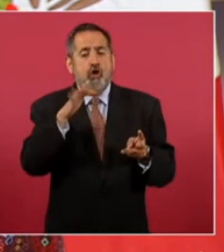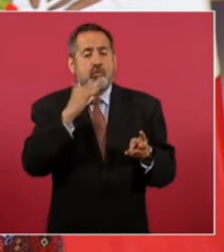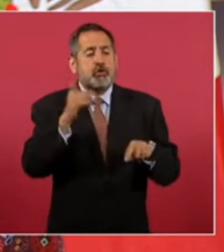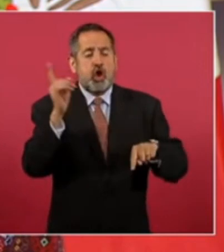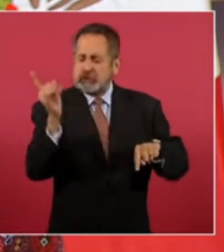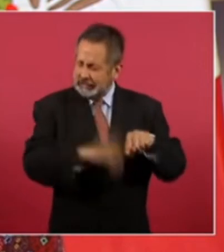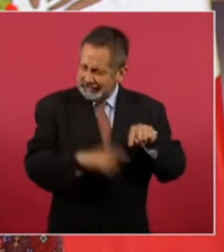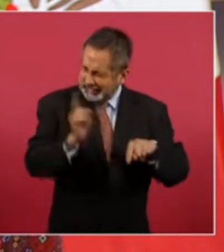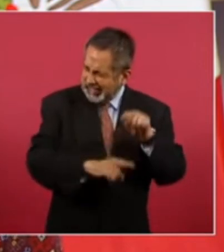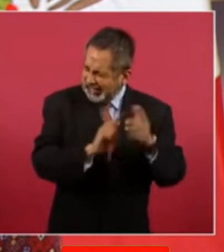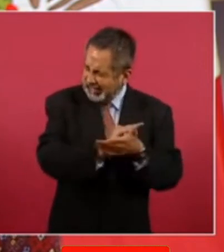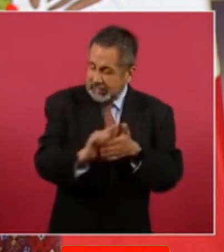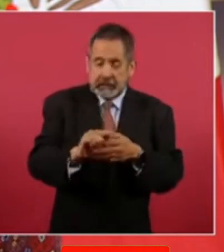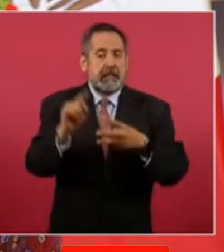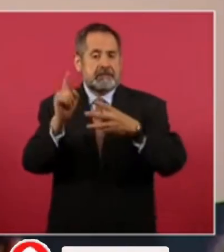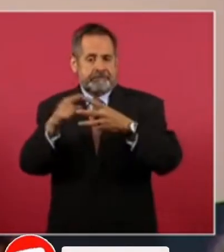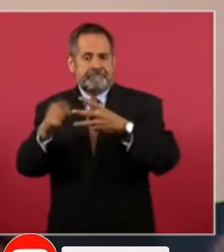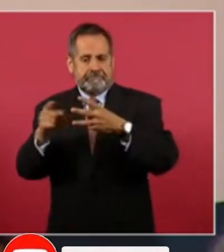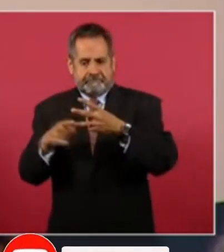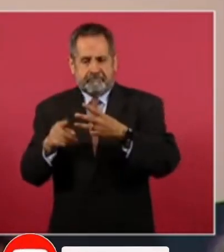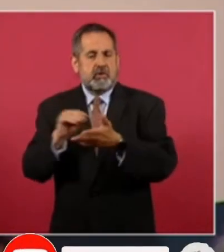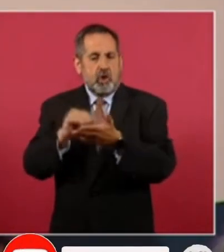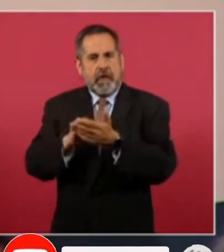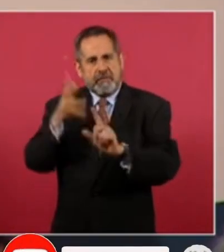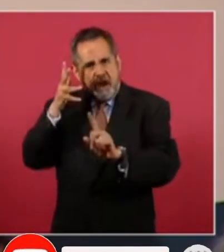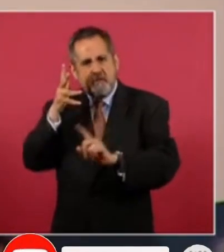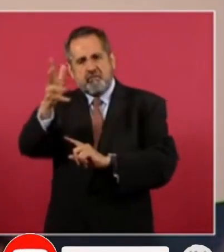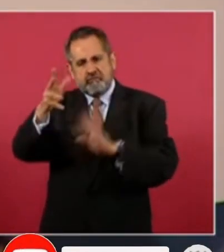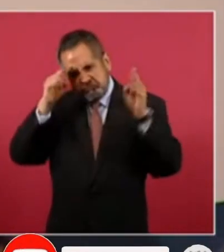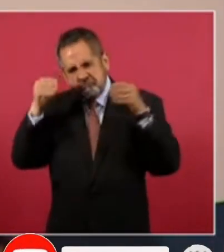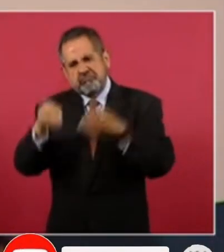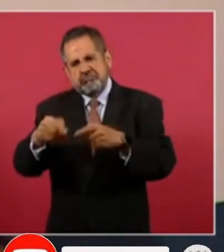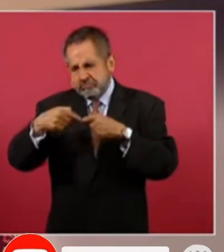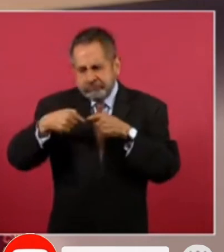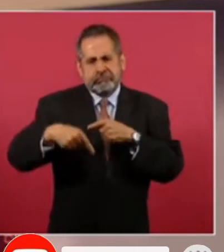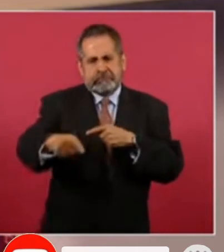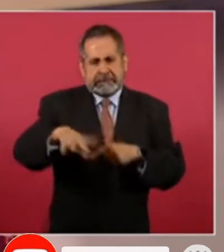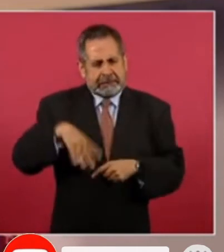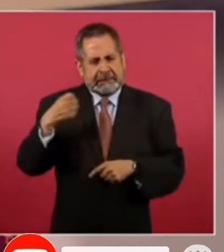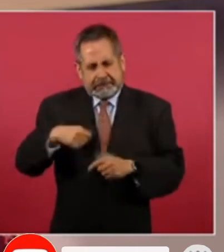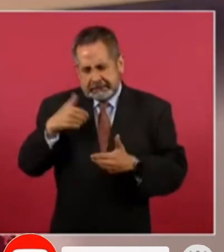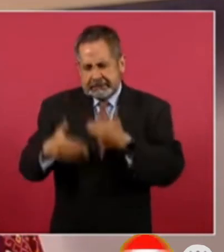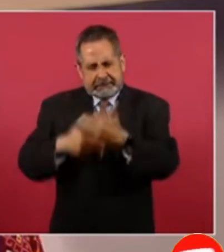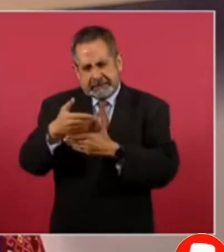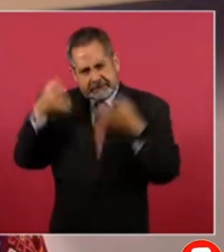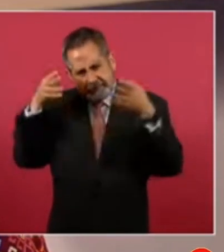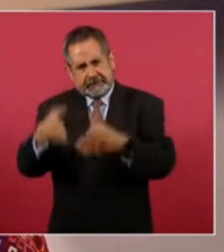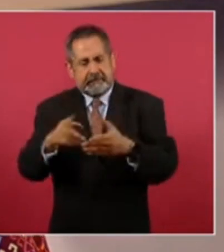nuestra institución son tareas en las que nos enfocaremos gran parte de nuestros esfuerzos en el futuro.